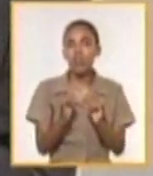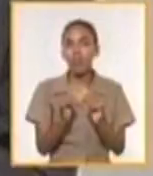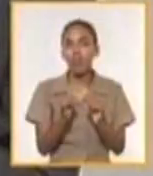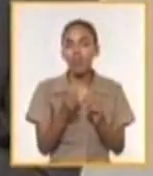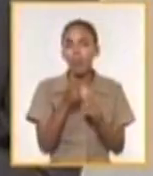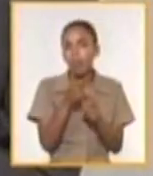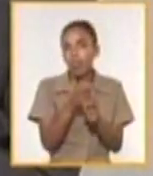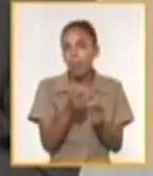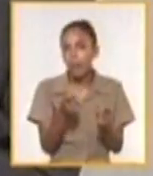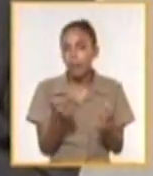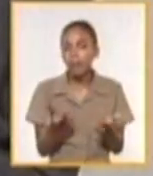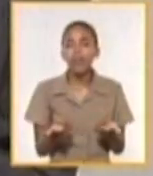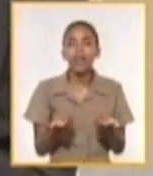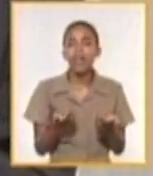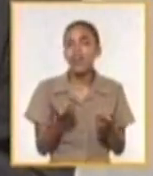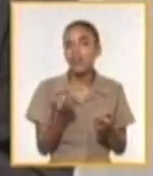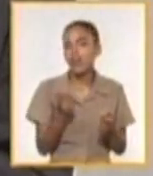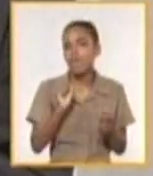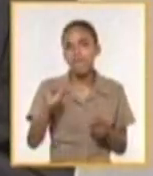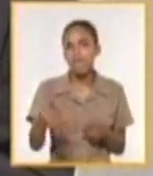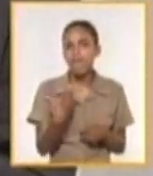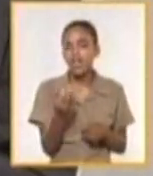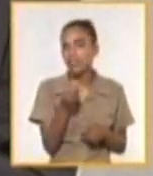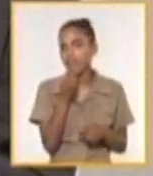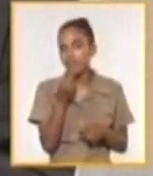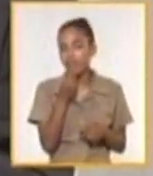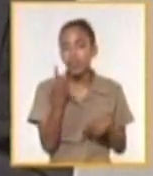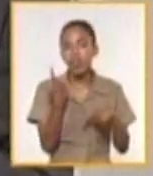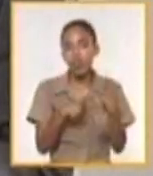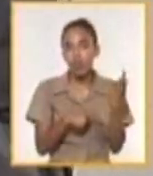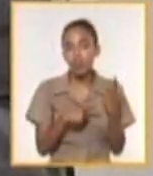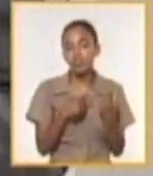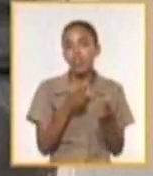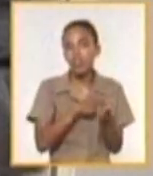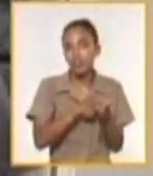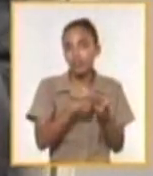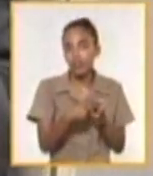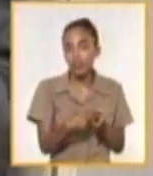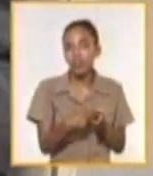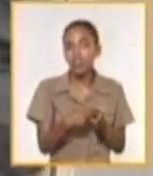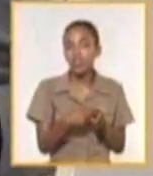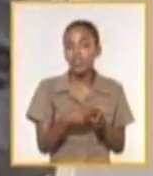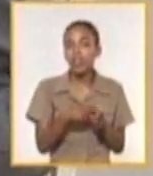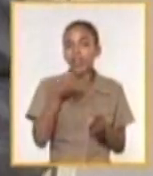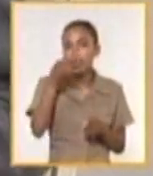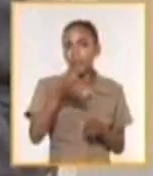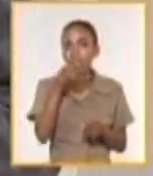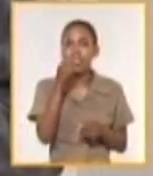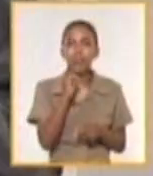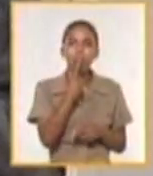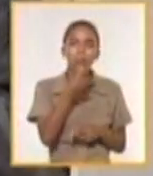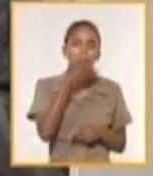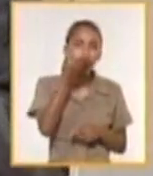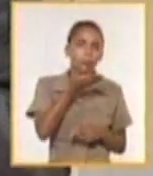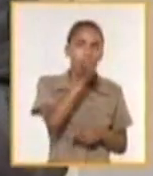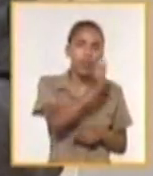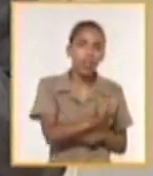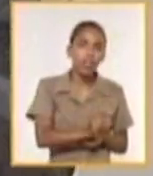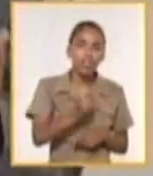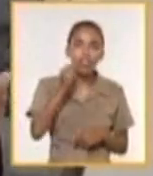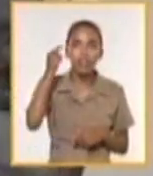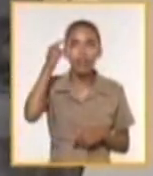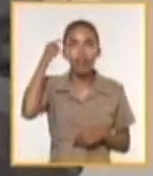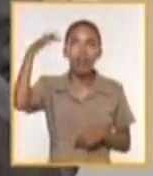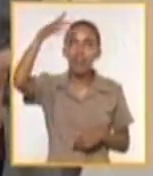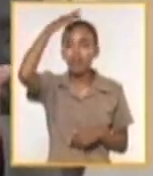hablar, de minimizar su legado, y habla de un poeta que se imaginaba una